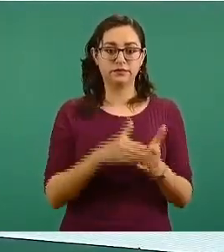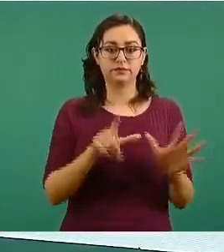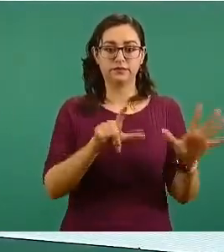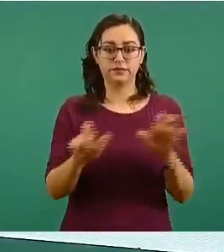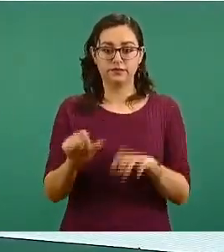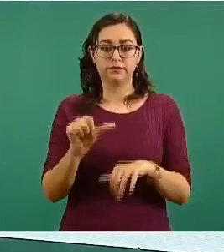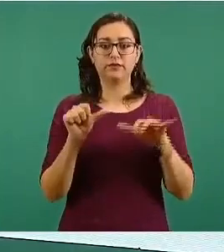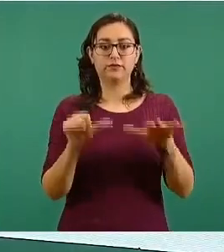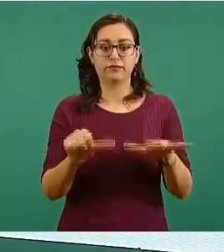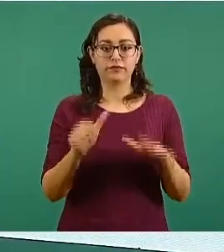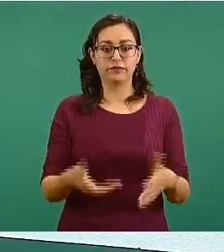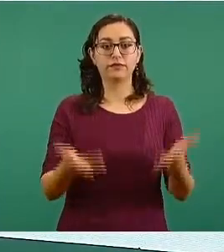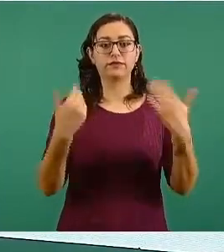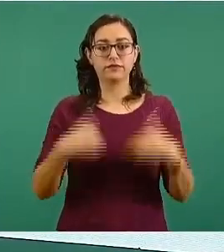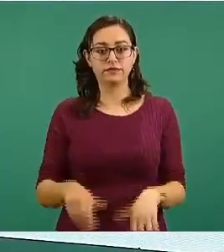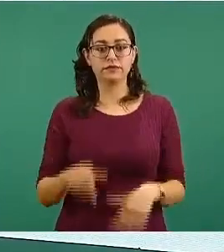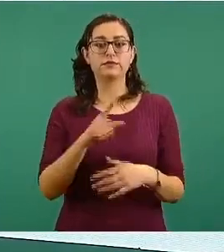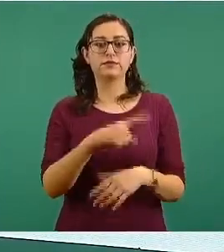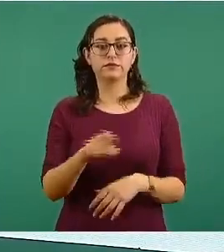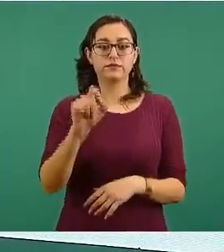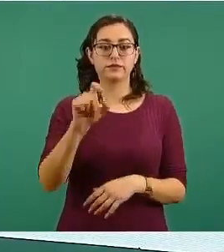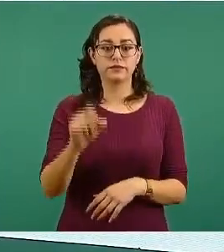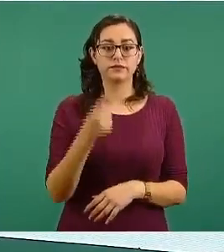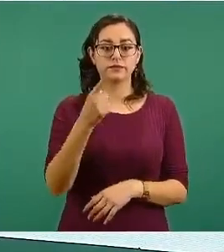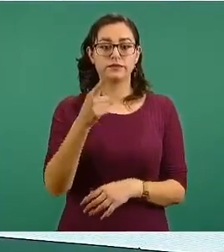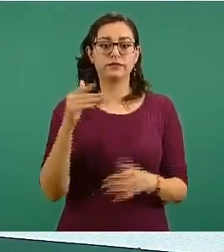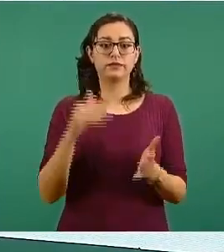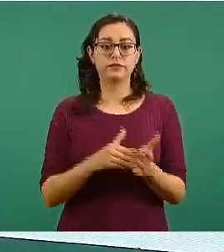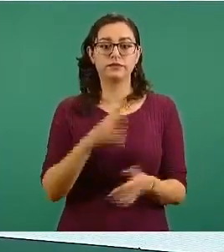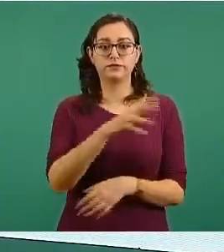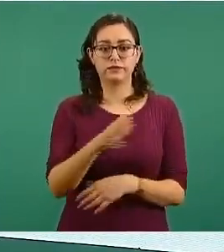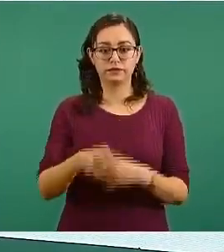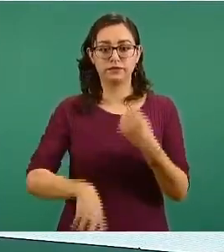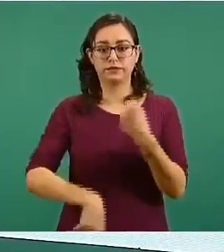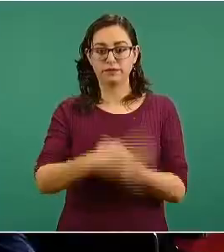136.716, al día siguiente 121.514 y hoy